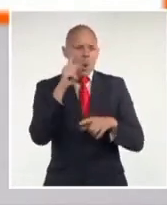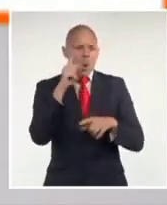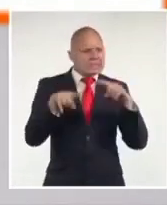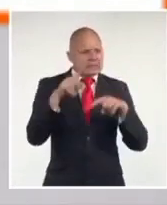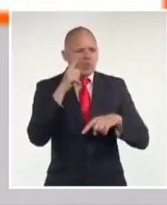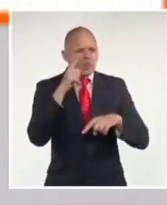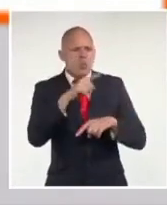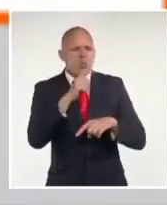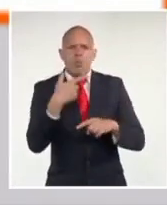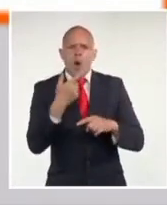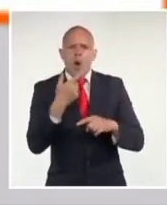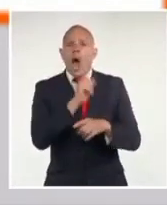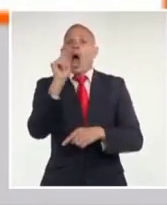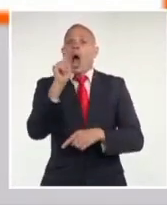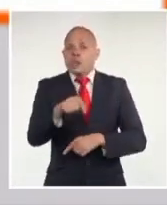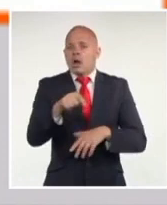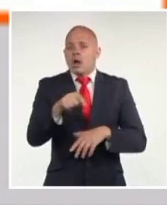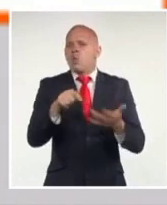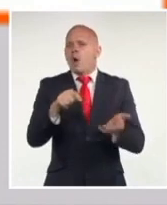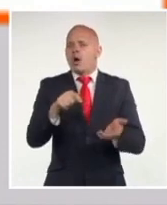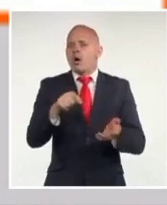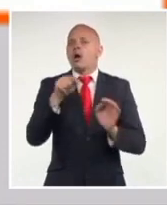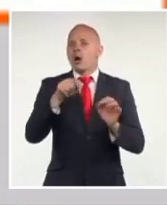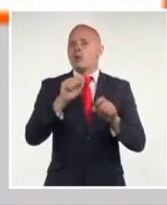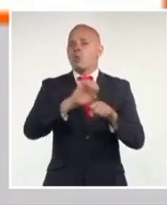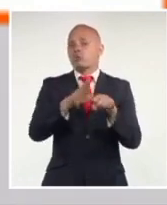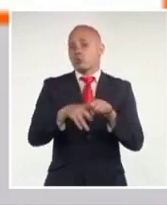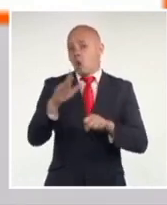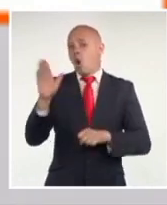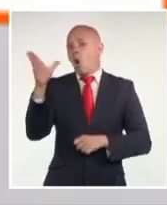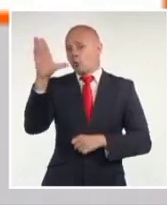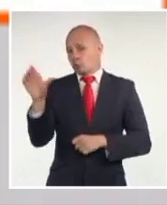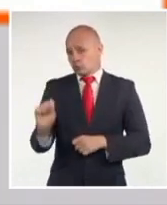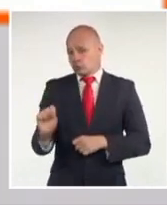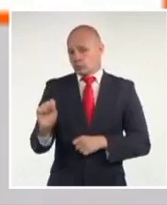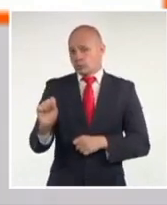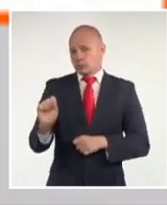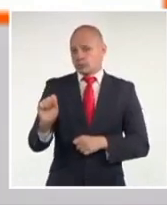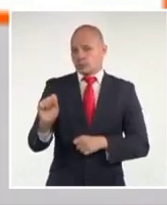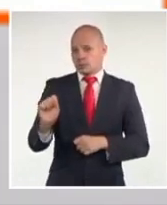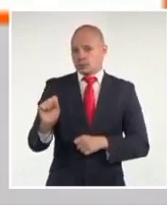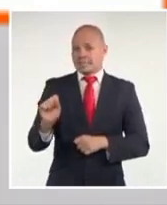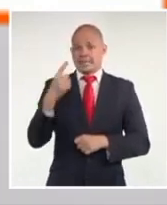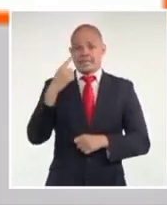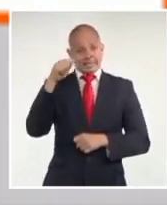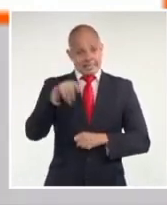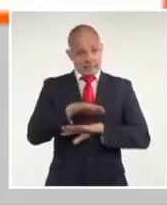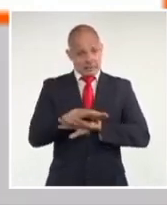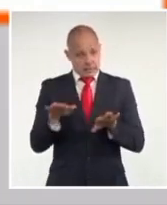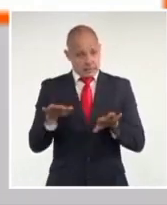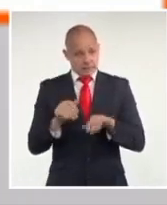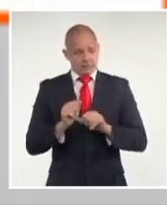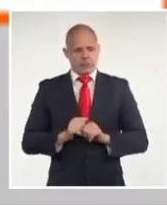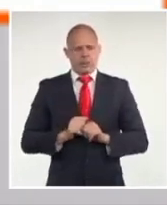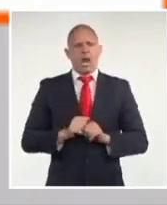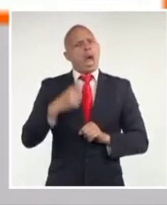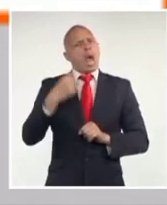es la variante beta. Es decir, no podemos decir que porque esté delta en el país, beta ya dejó.